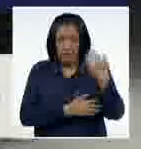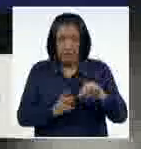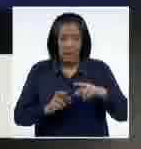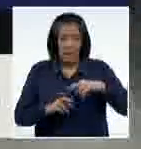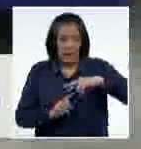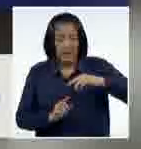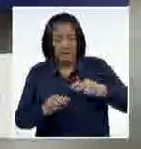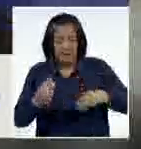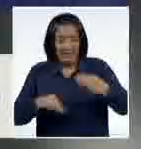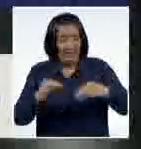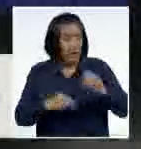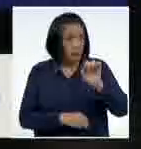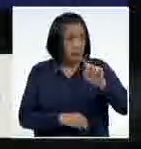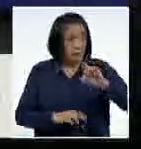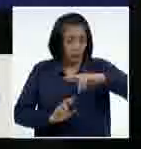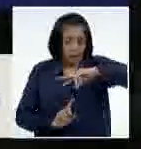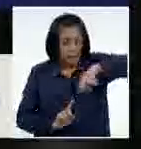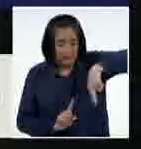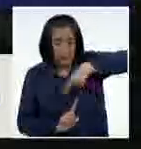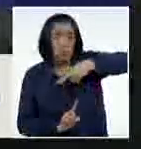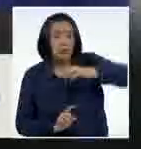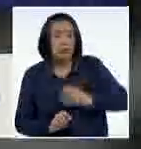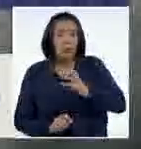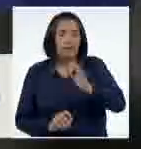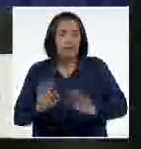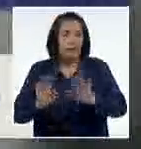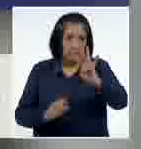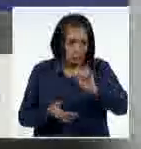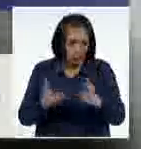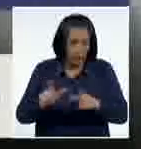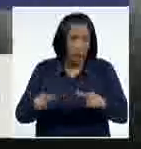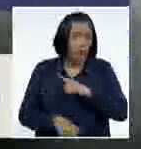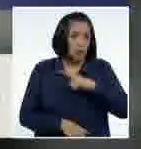mercado Santa Rosa, altura de la cuadra 14 de la avenida Gamarra en Los Olivos.